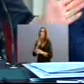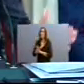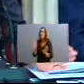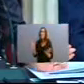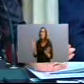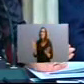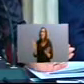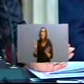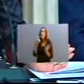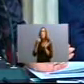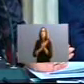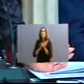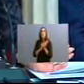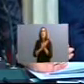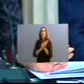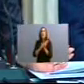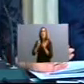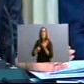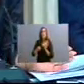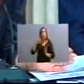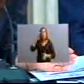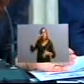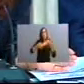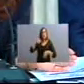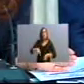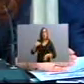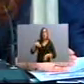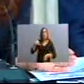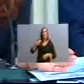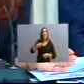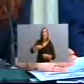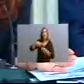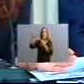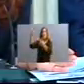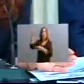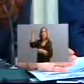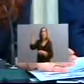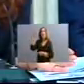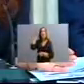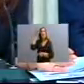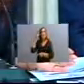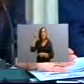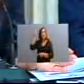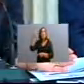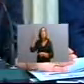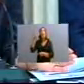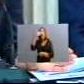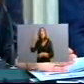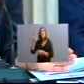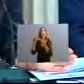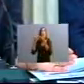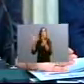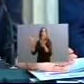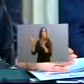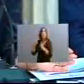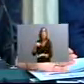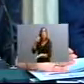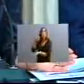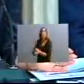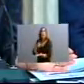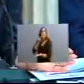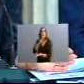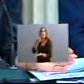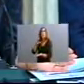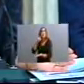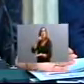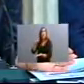sido remitidas por la justicia argentina. Fue dejado en libertad, se tuvo que pagar $25,000 por